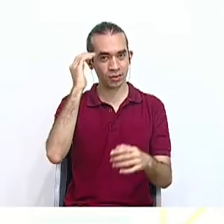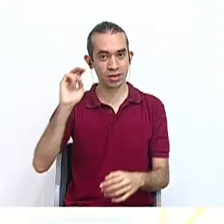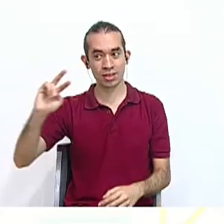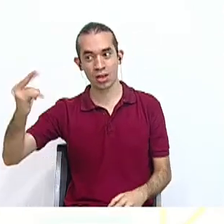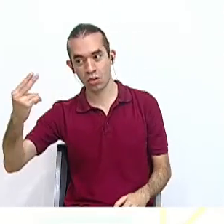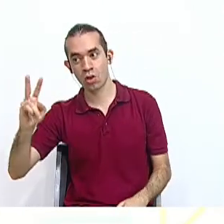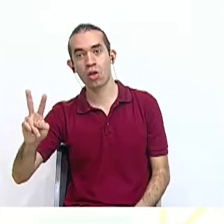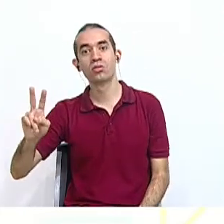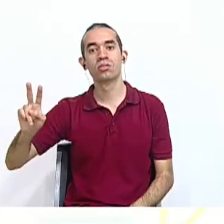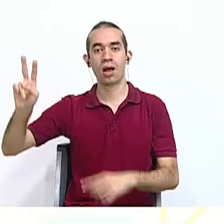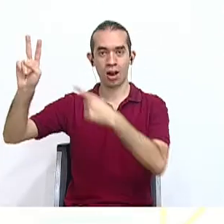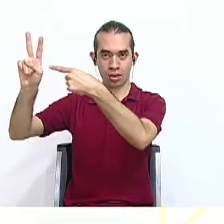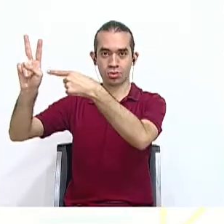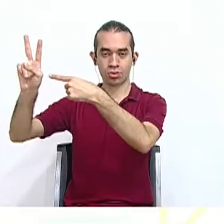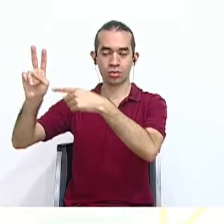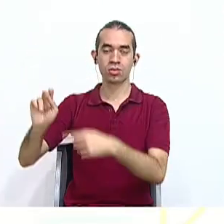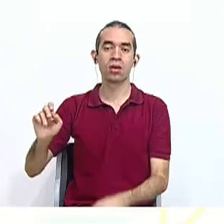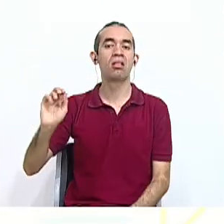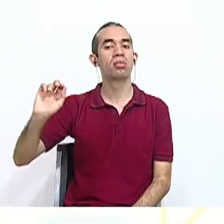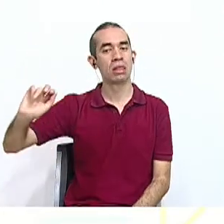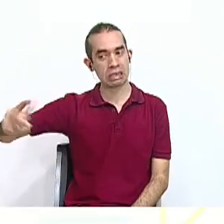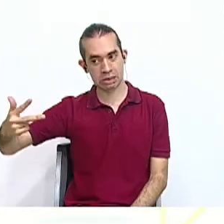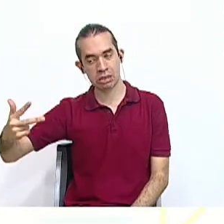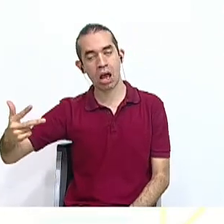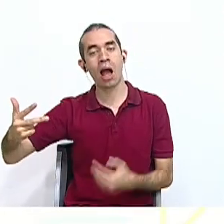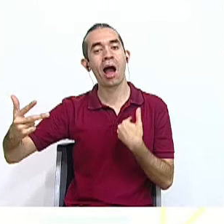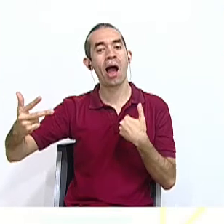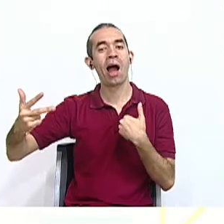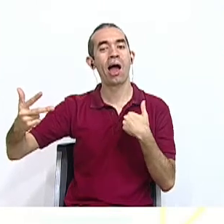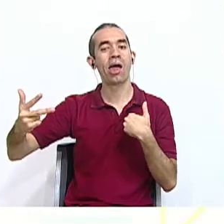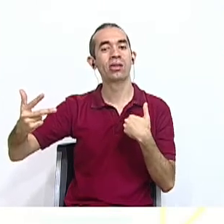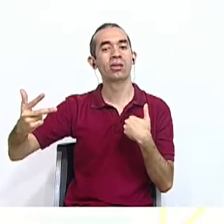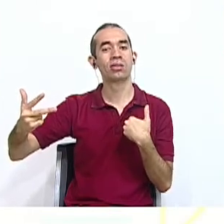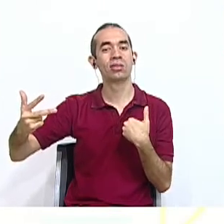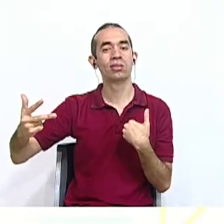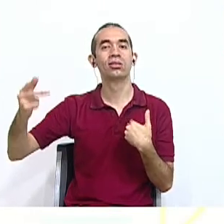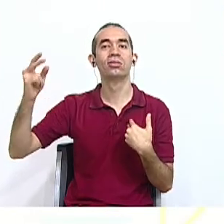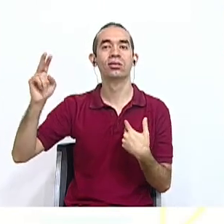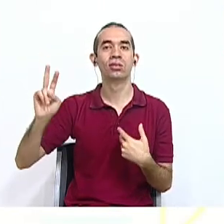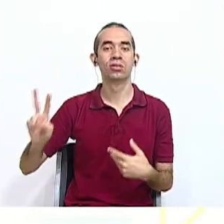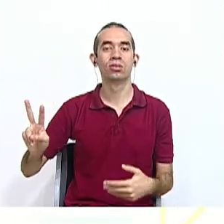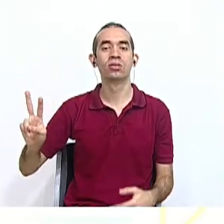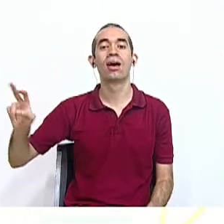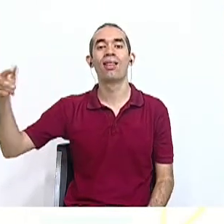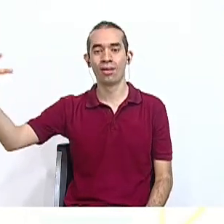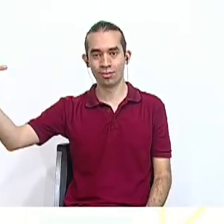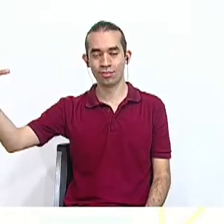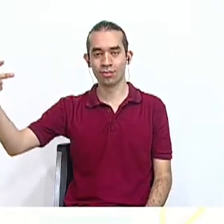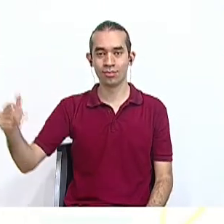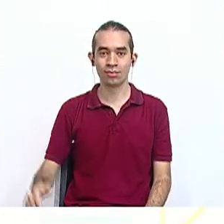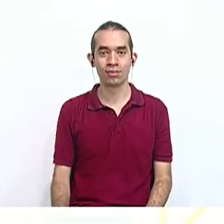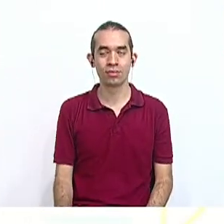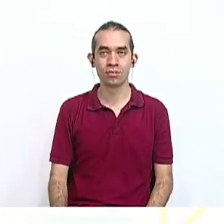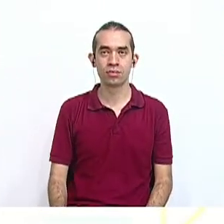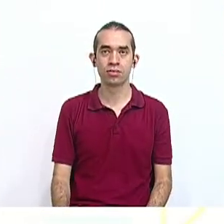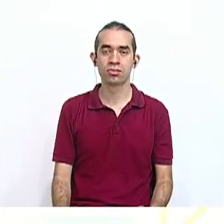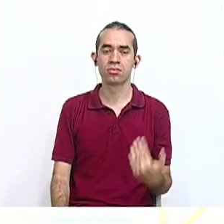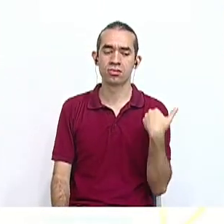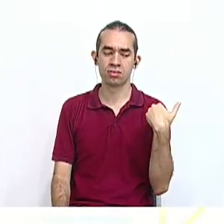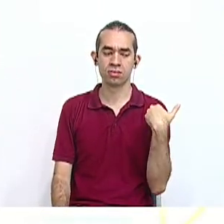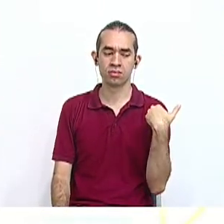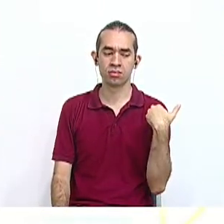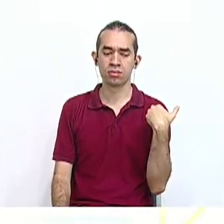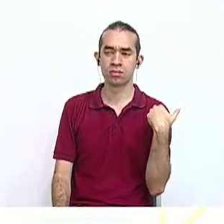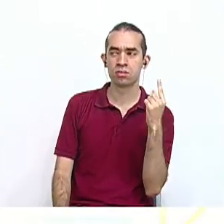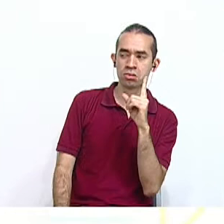generación, 2 a la 2. En la tercera generación, obtenemos una potencia de base 2 a la 3. Pero, profe, ¿cómo hizo usted